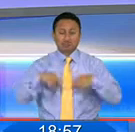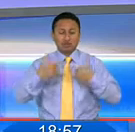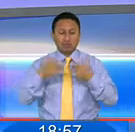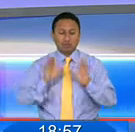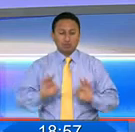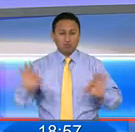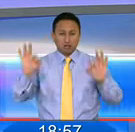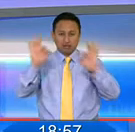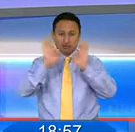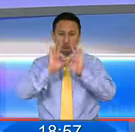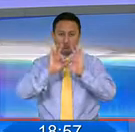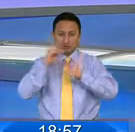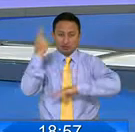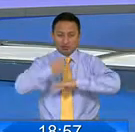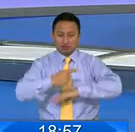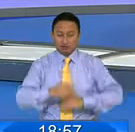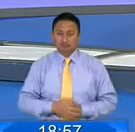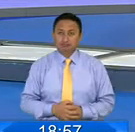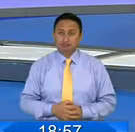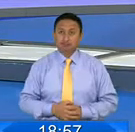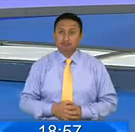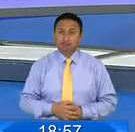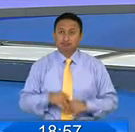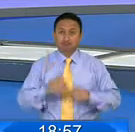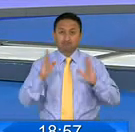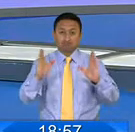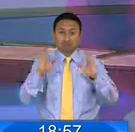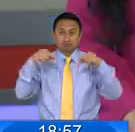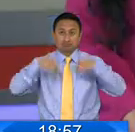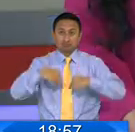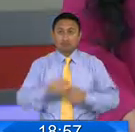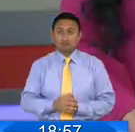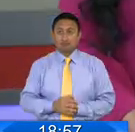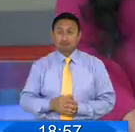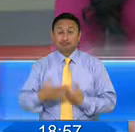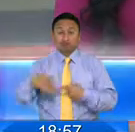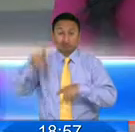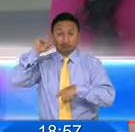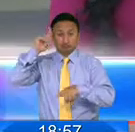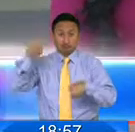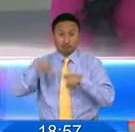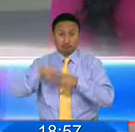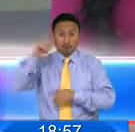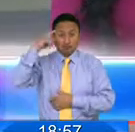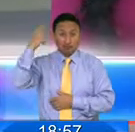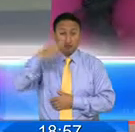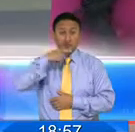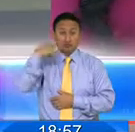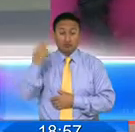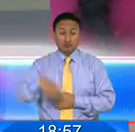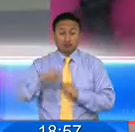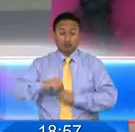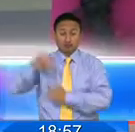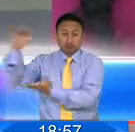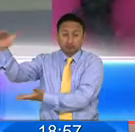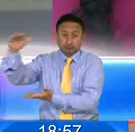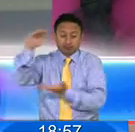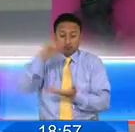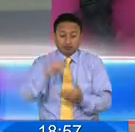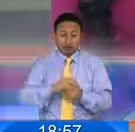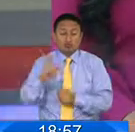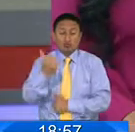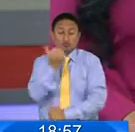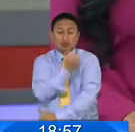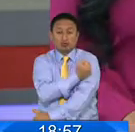lo más destacado del día y atención acuerdo con el gobierno ruso para importar al país la vacuna es public best